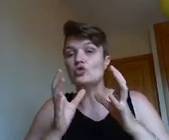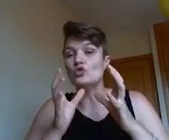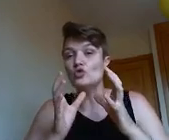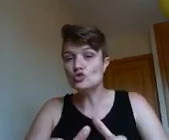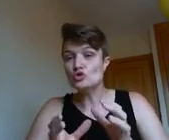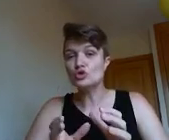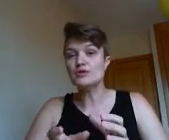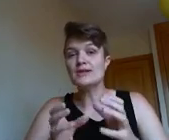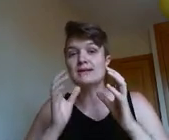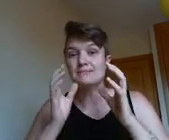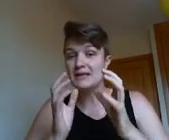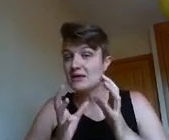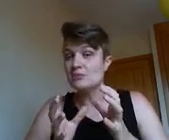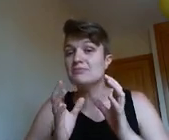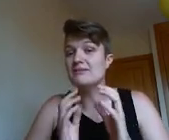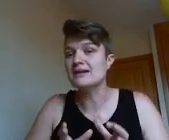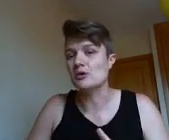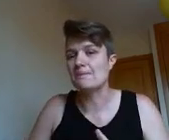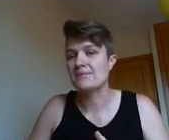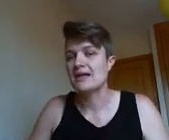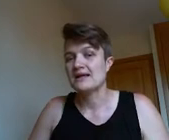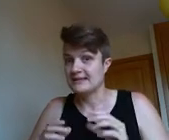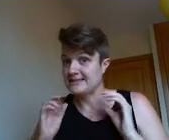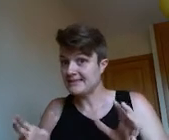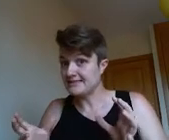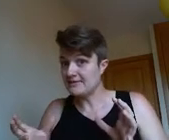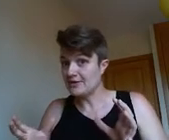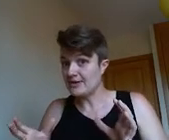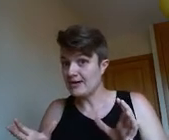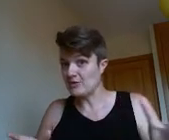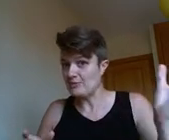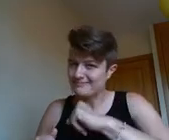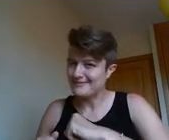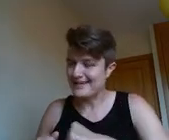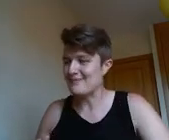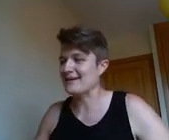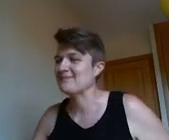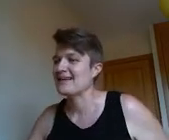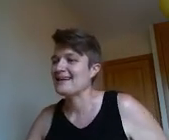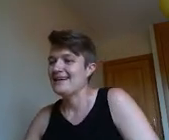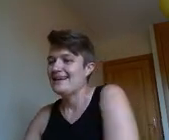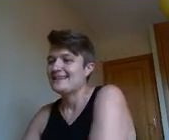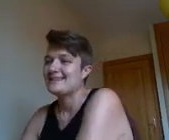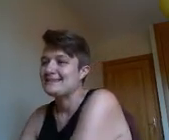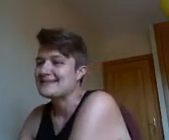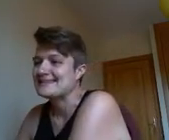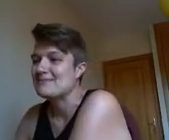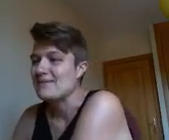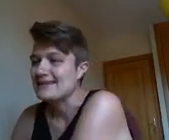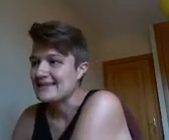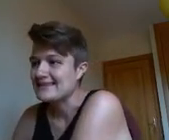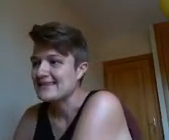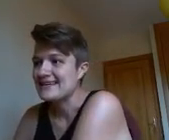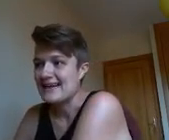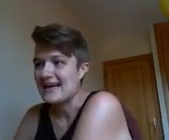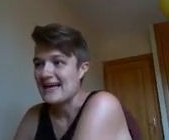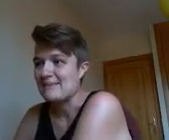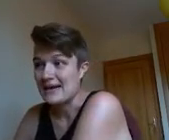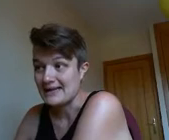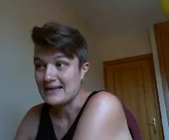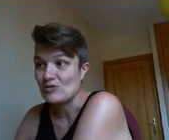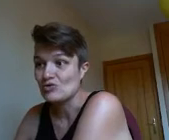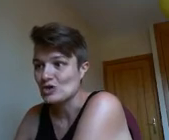al concurso de vídeo ViviRCon. ¿Ya tenéis el vídeo grabado? Seguidme. Simplemente tenéis que ir